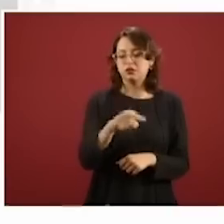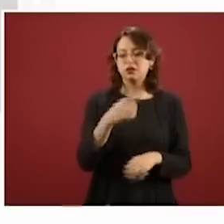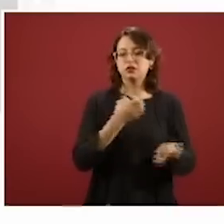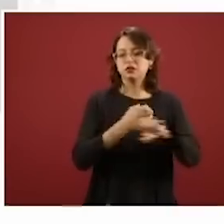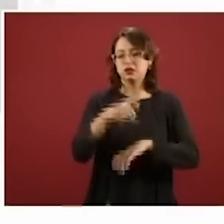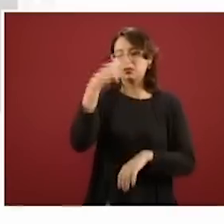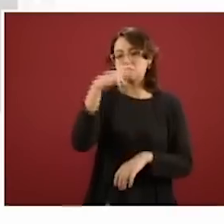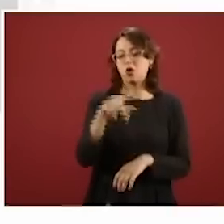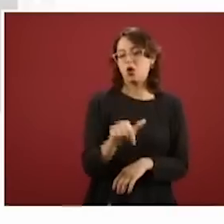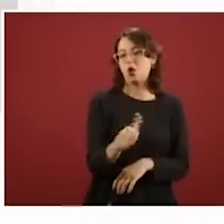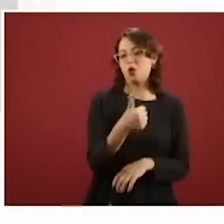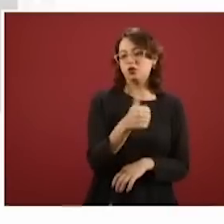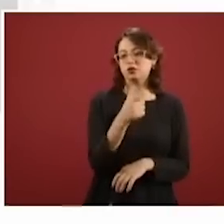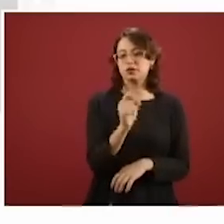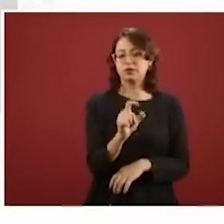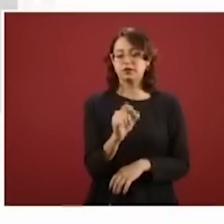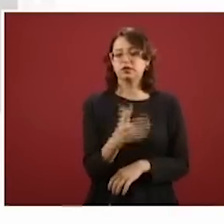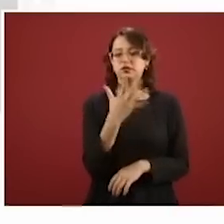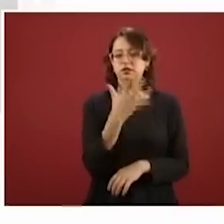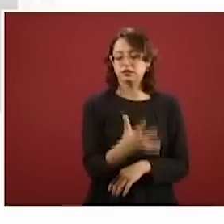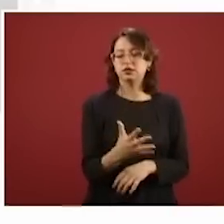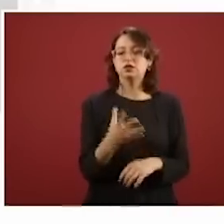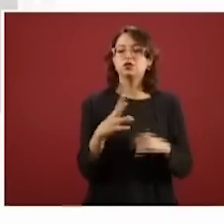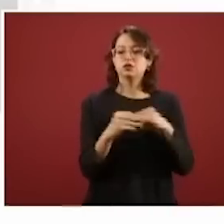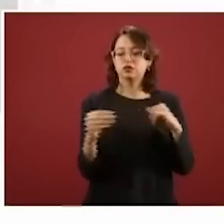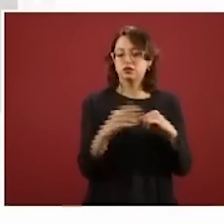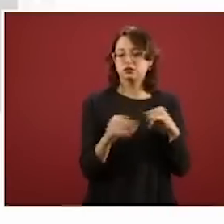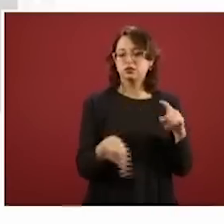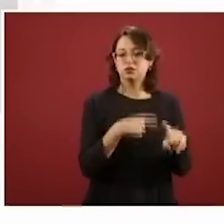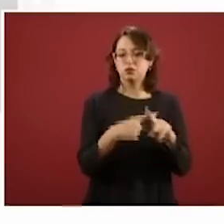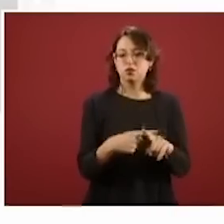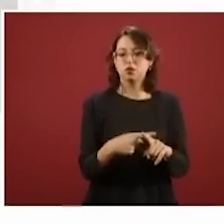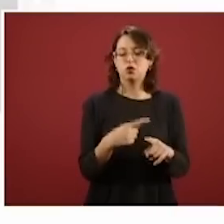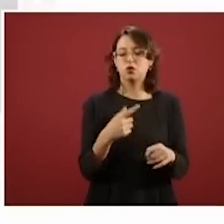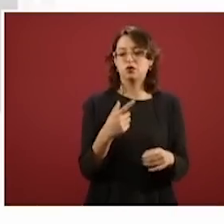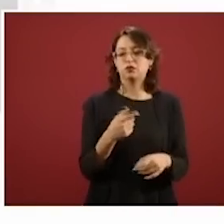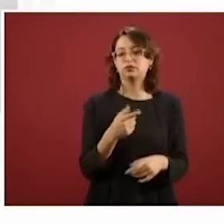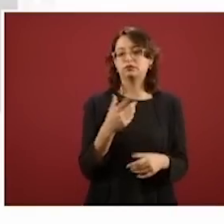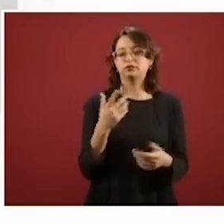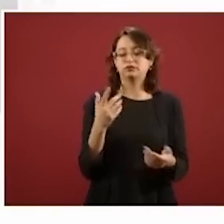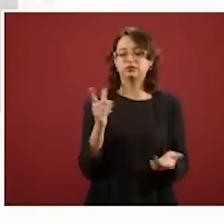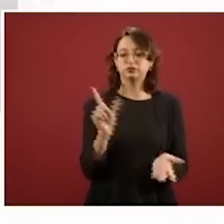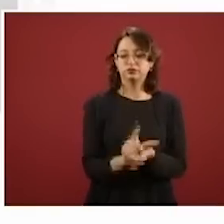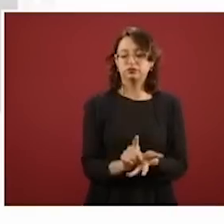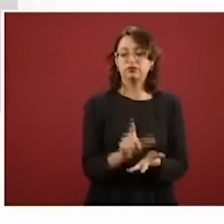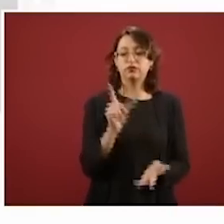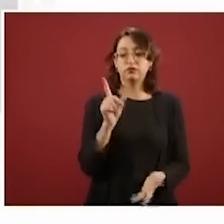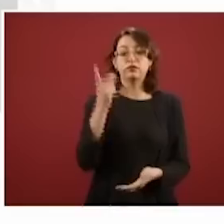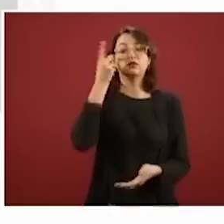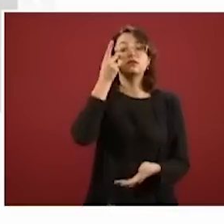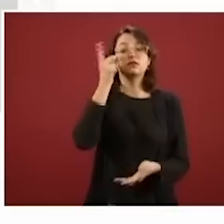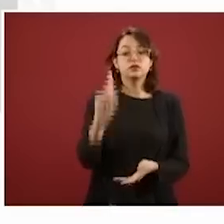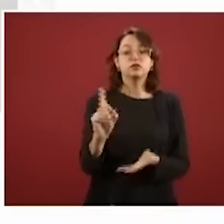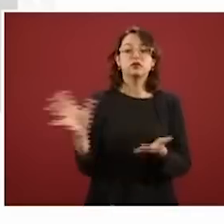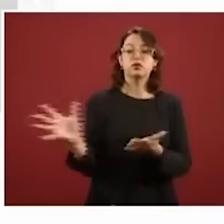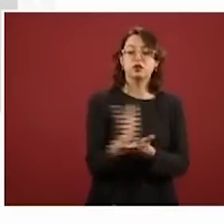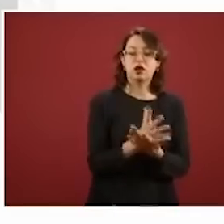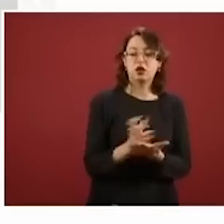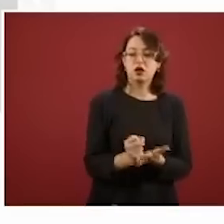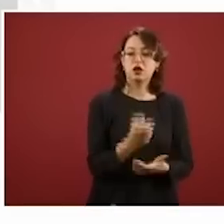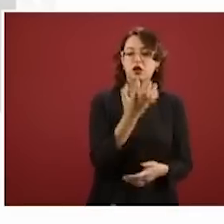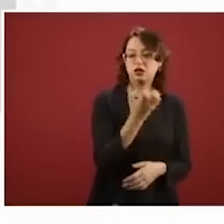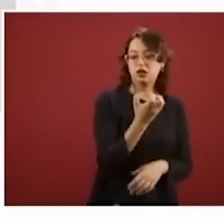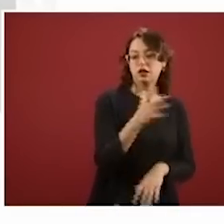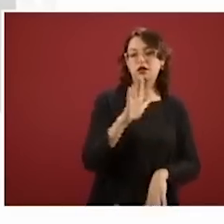México, 11 pesos 25 centavos por litro, 5 pesos 40 centavos el margen, mientras que el